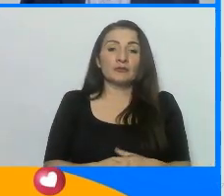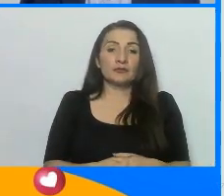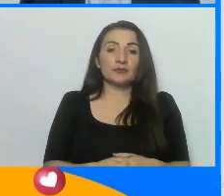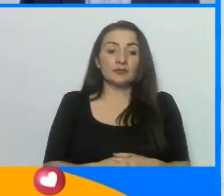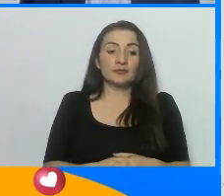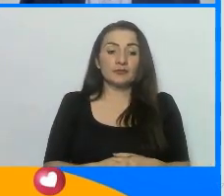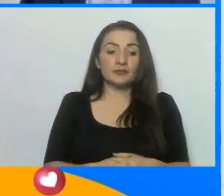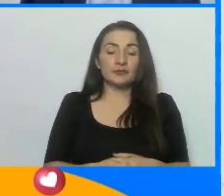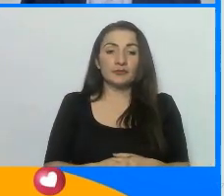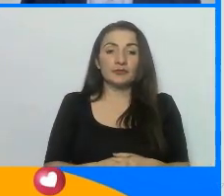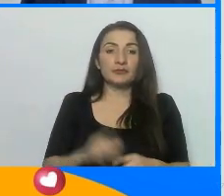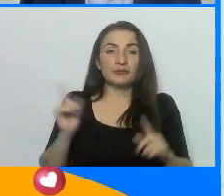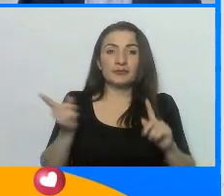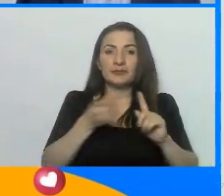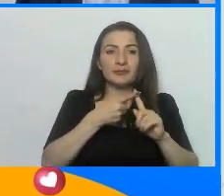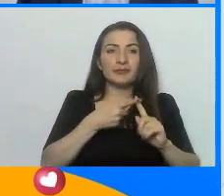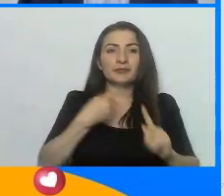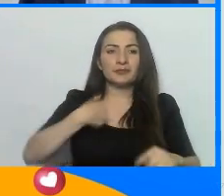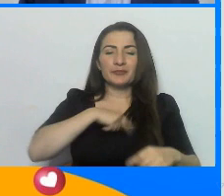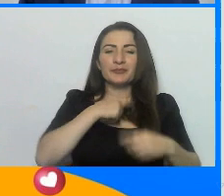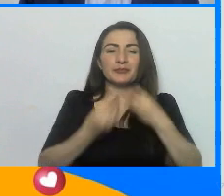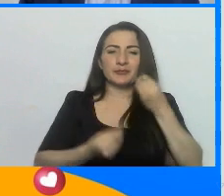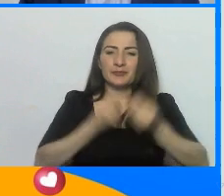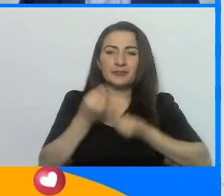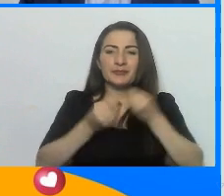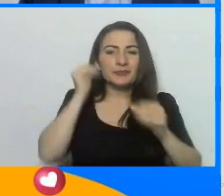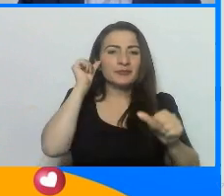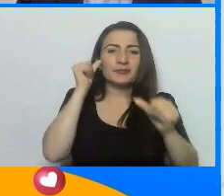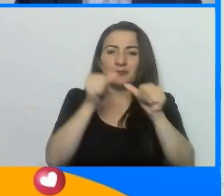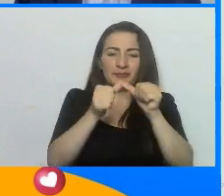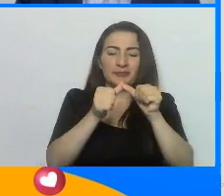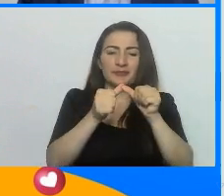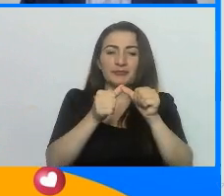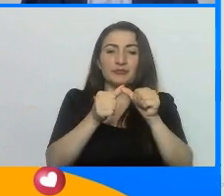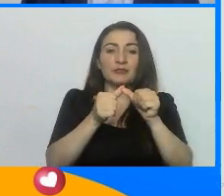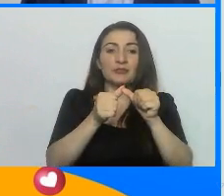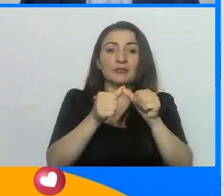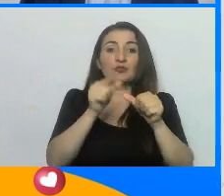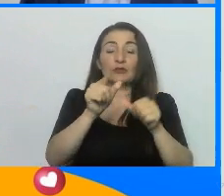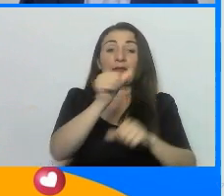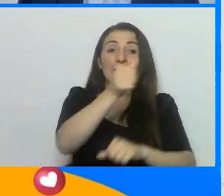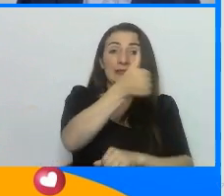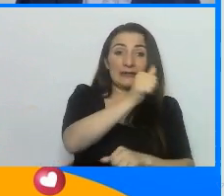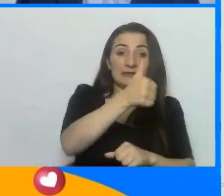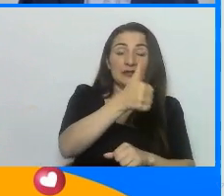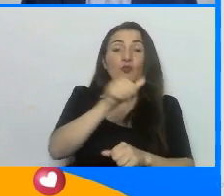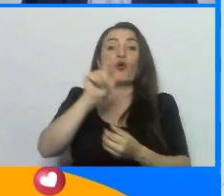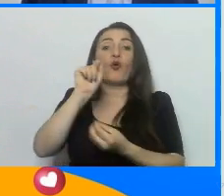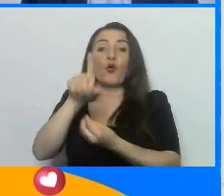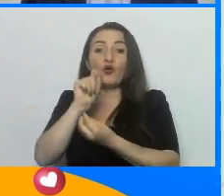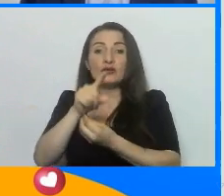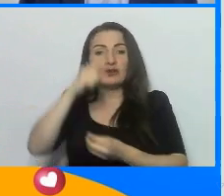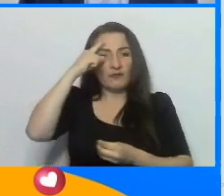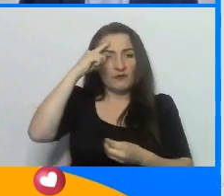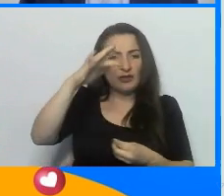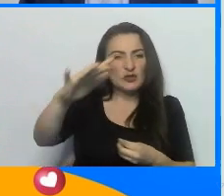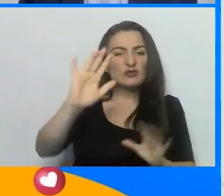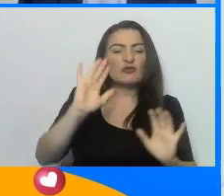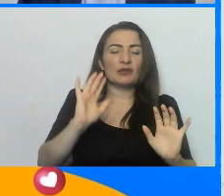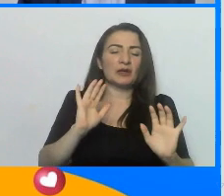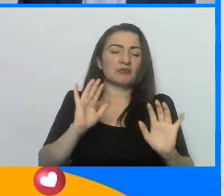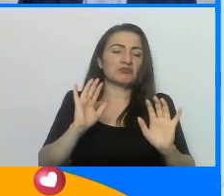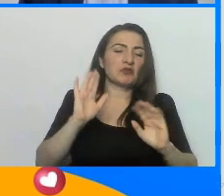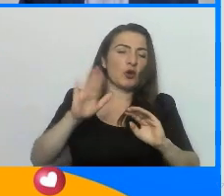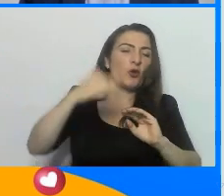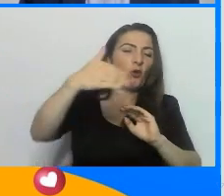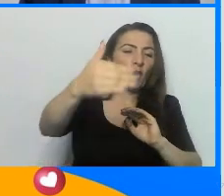lo primero que nosotros debemos recordar, o los chicos que están en 10º y 11 con la filosofía, los chicos que están más adelante, pues ya van